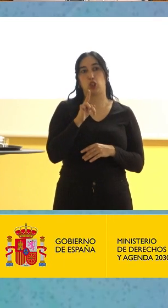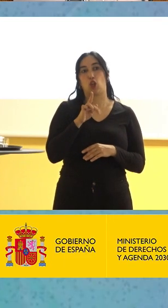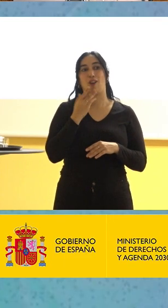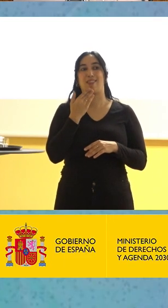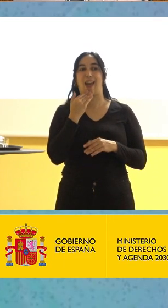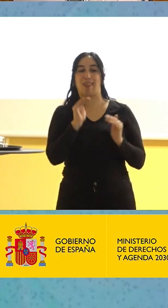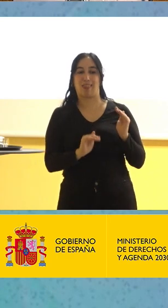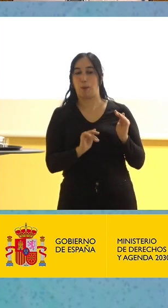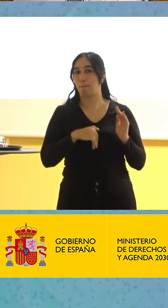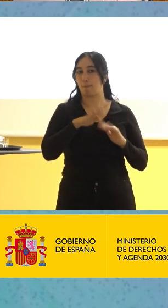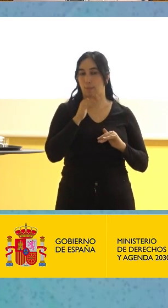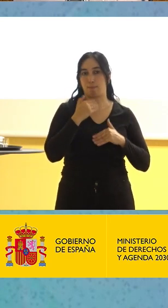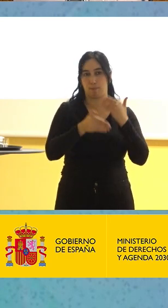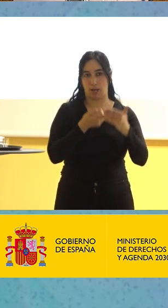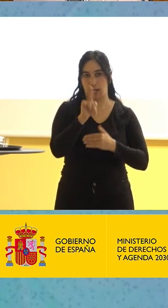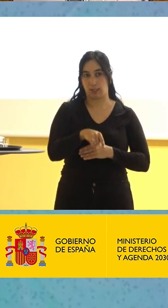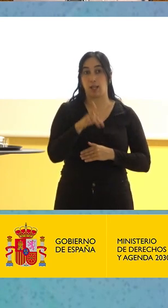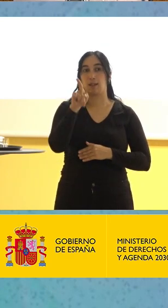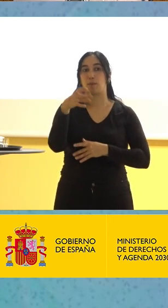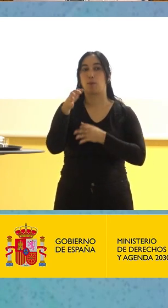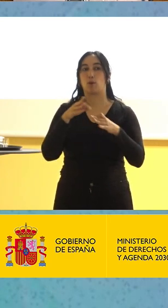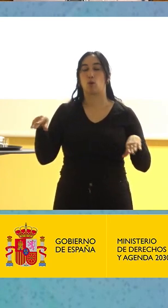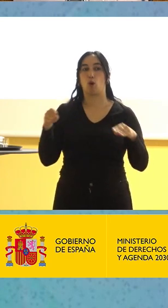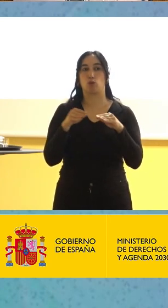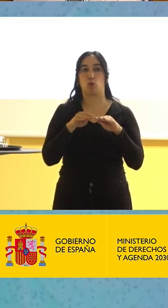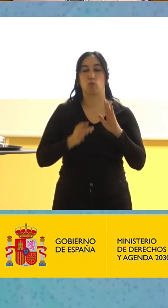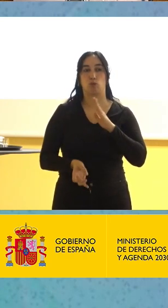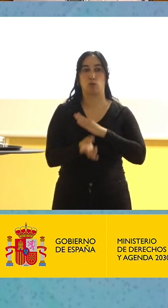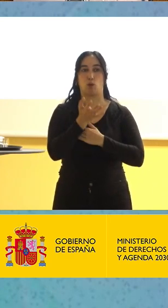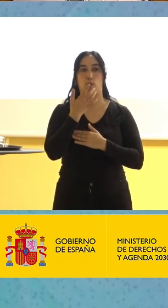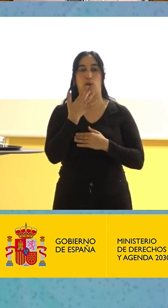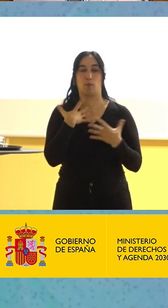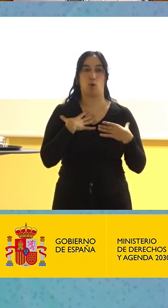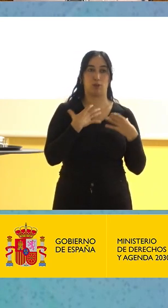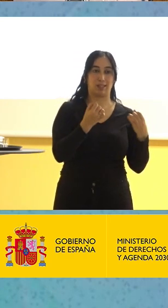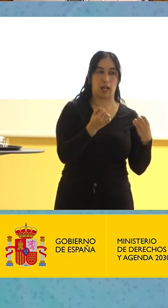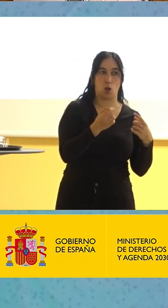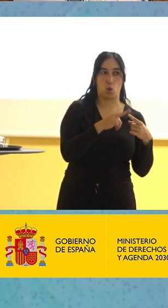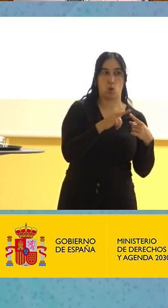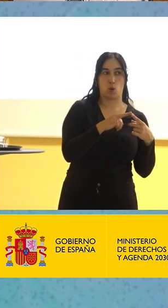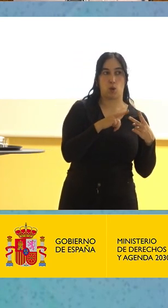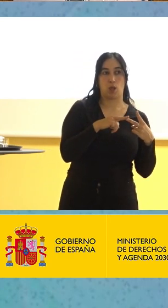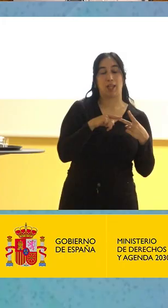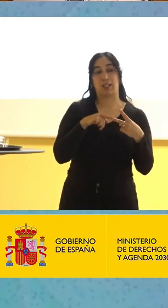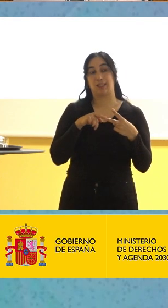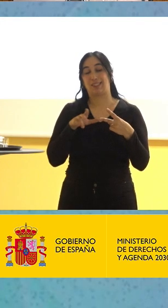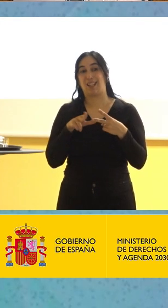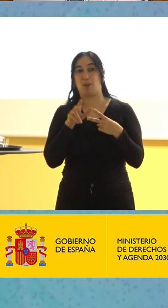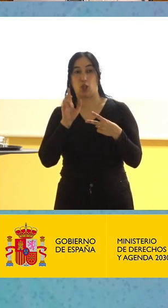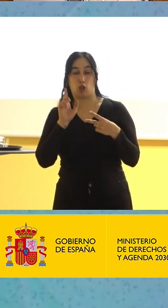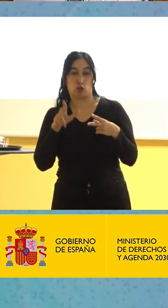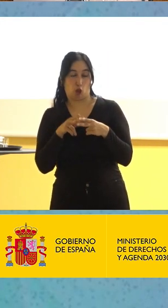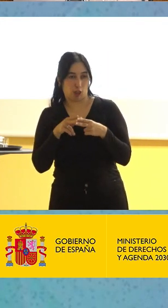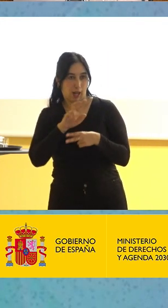pediátrica. Crear también protocolos conjuntos entre salud, servicios sociales,